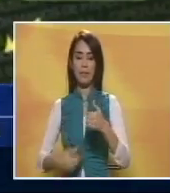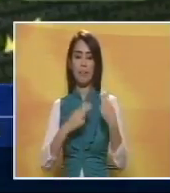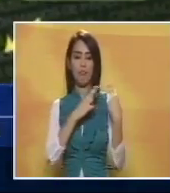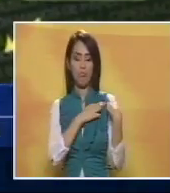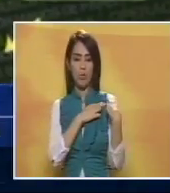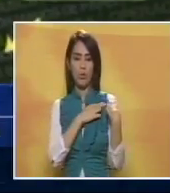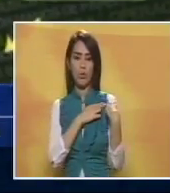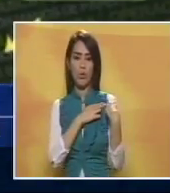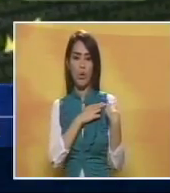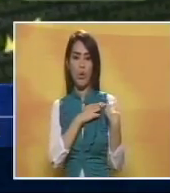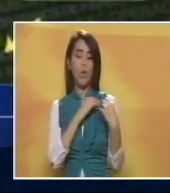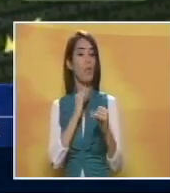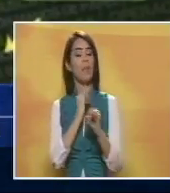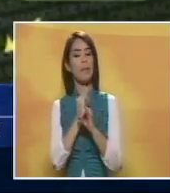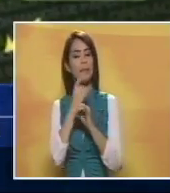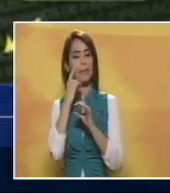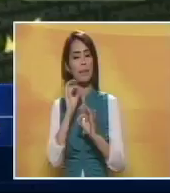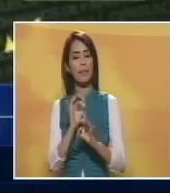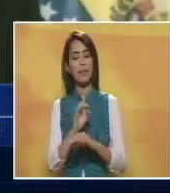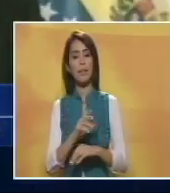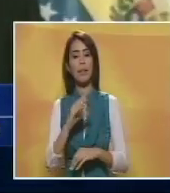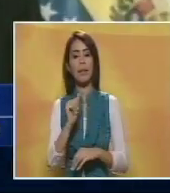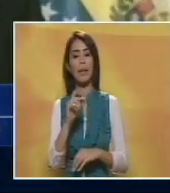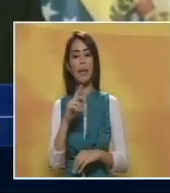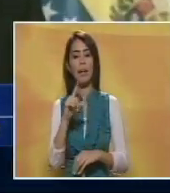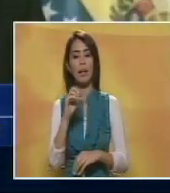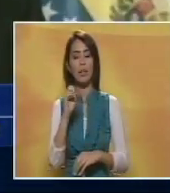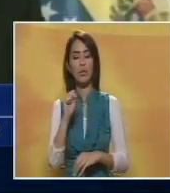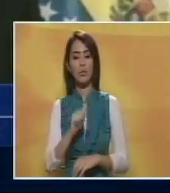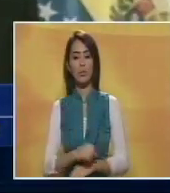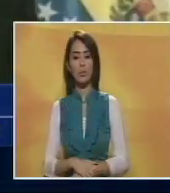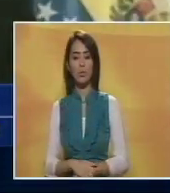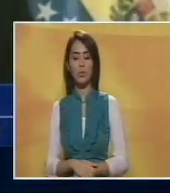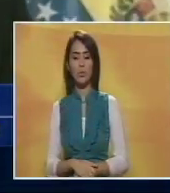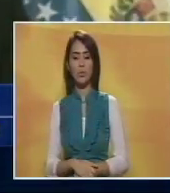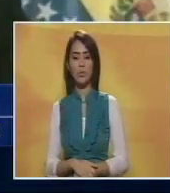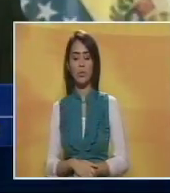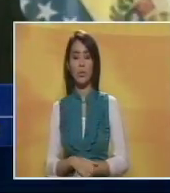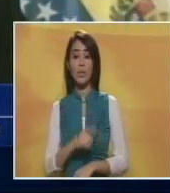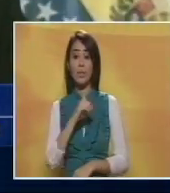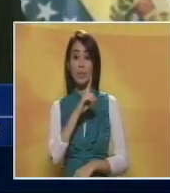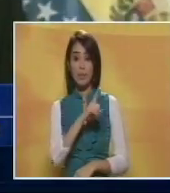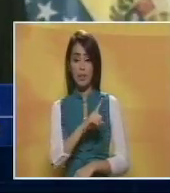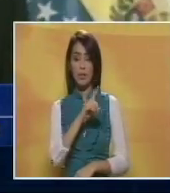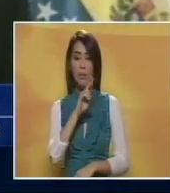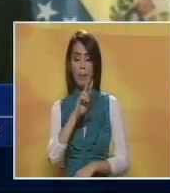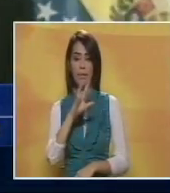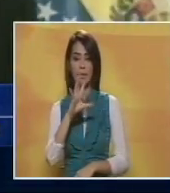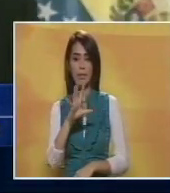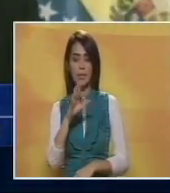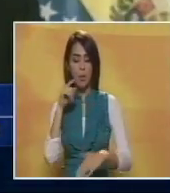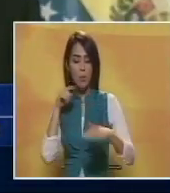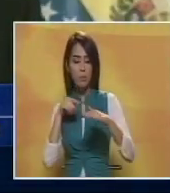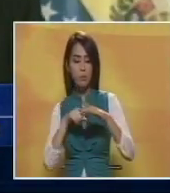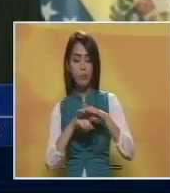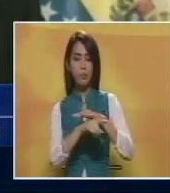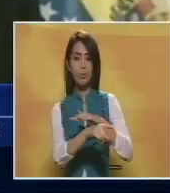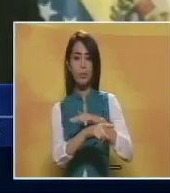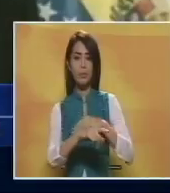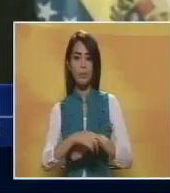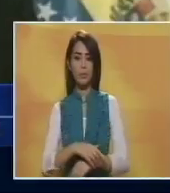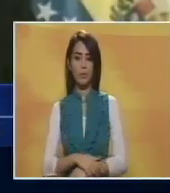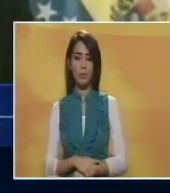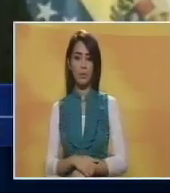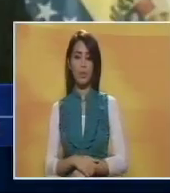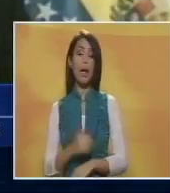la página Dólar Pro, Carlos Eduardo Colmenares Marrón. Se han hecho más de 125 allanamientos.